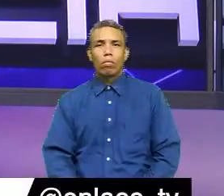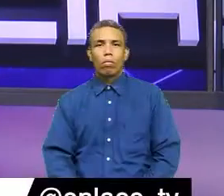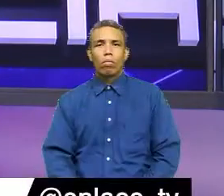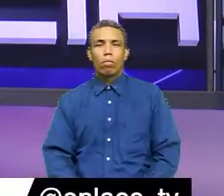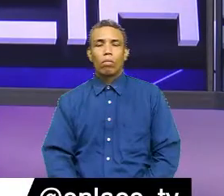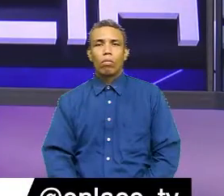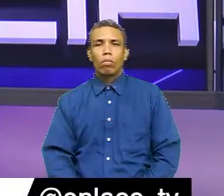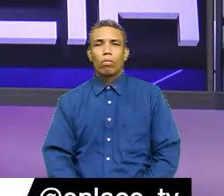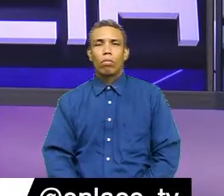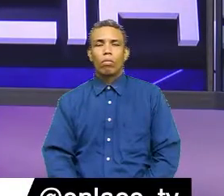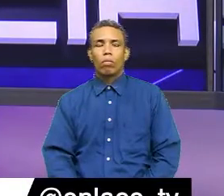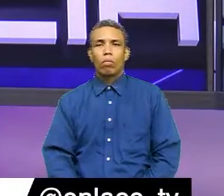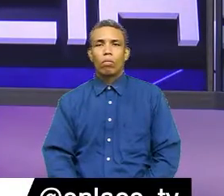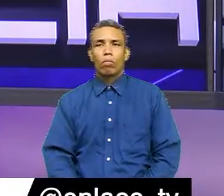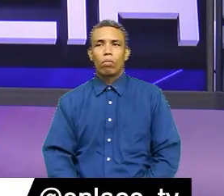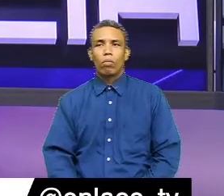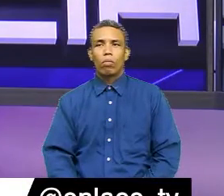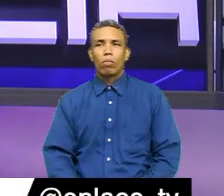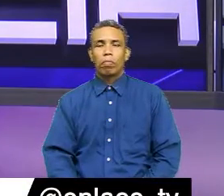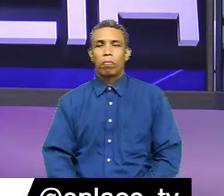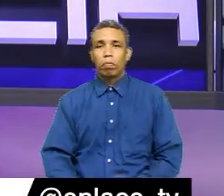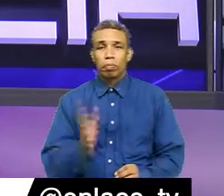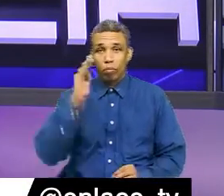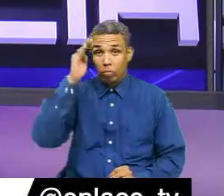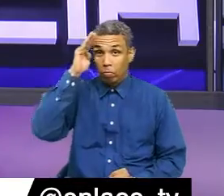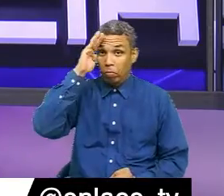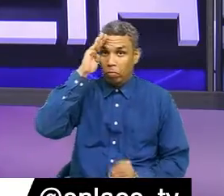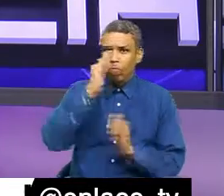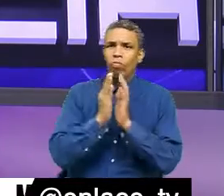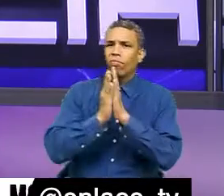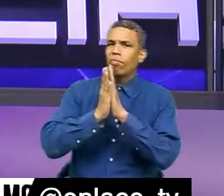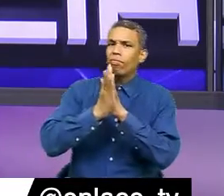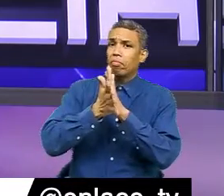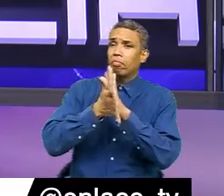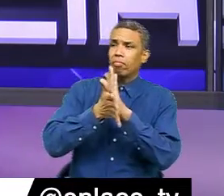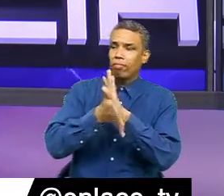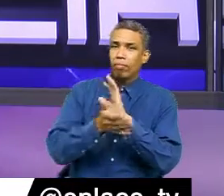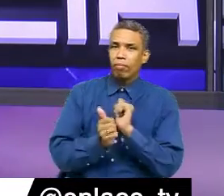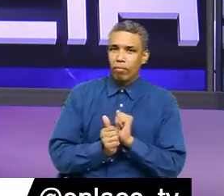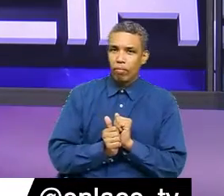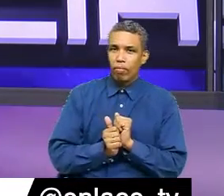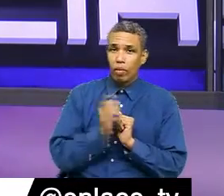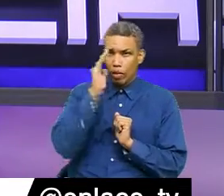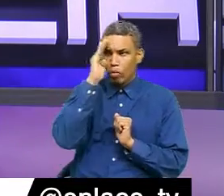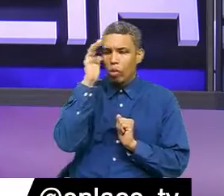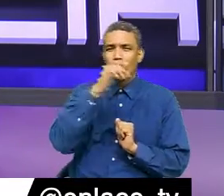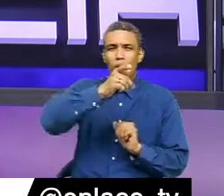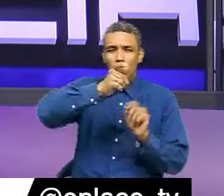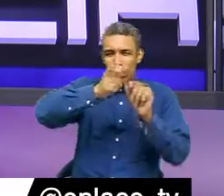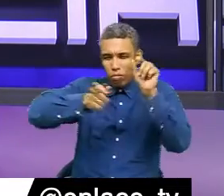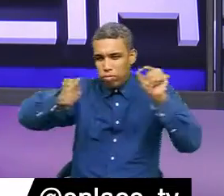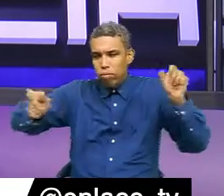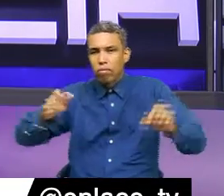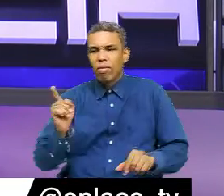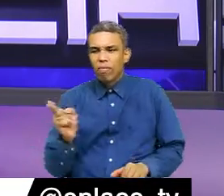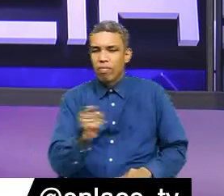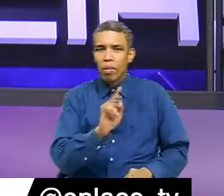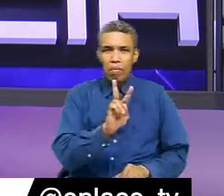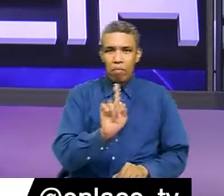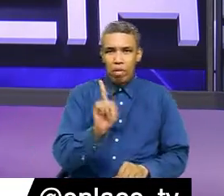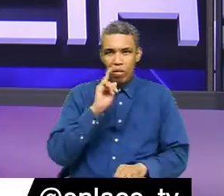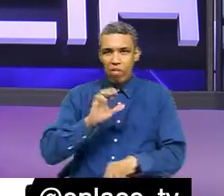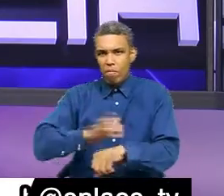Iniciamos con el desarrollo de nuestra información. La Policía Nacional reportó la captura de 21 presuntos extorsionistas en allanamientos adelantados